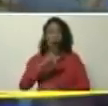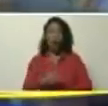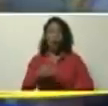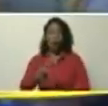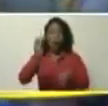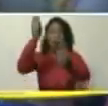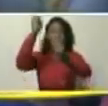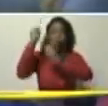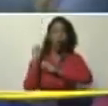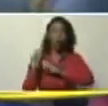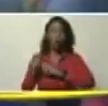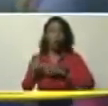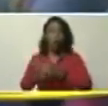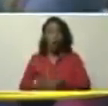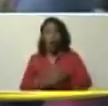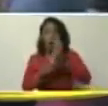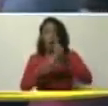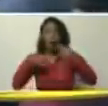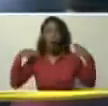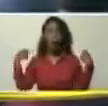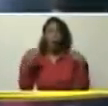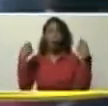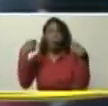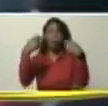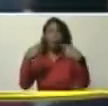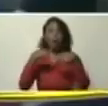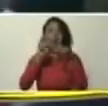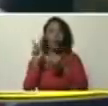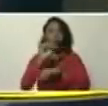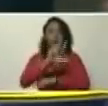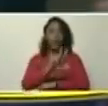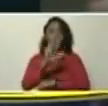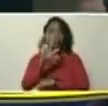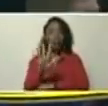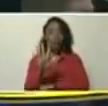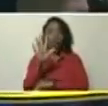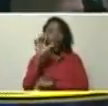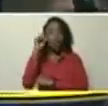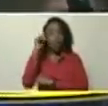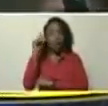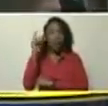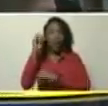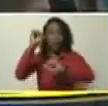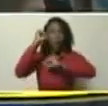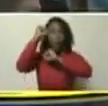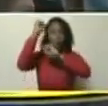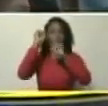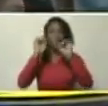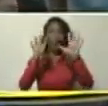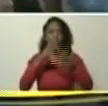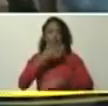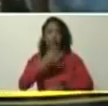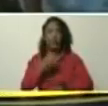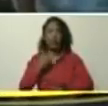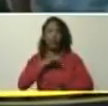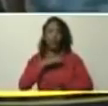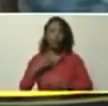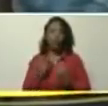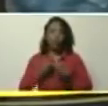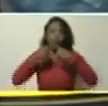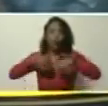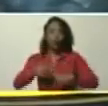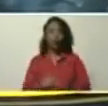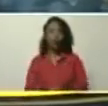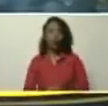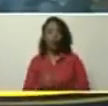la conducción de la campaña de estos 35 días para la victoria del 9 de diciembre. Aquí estamos todos.